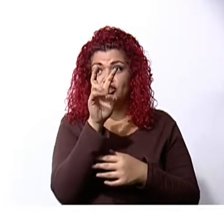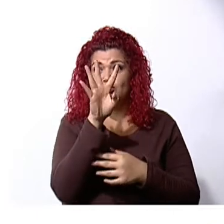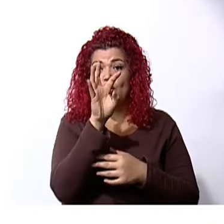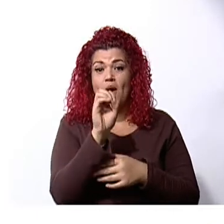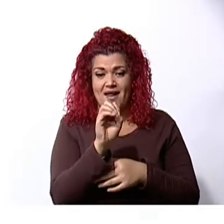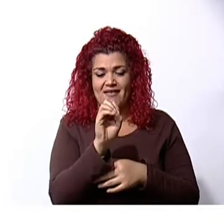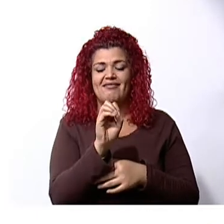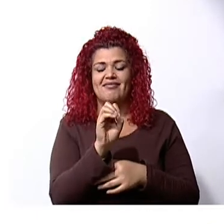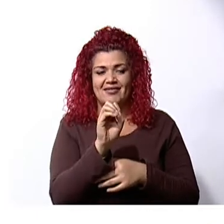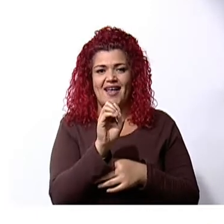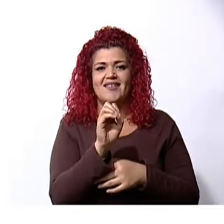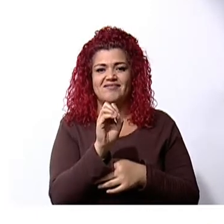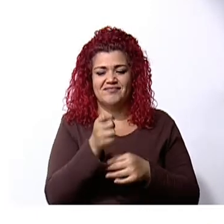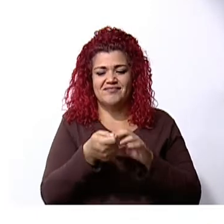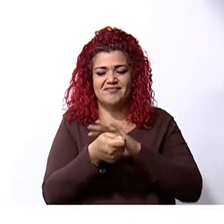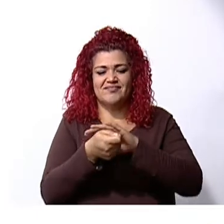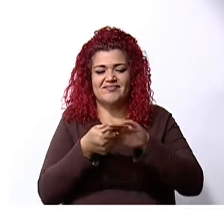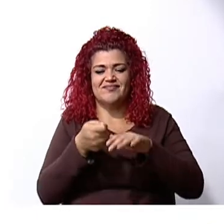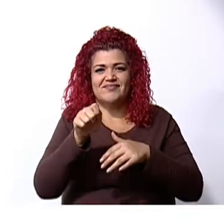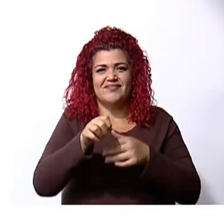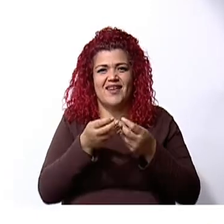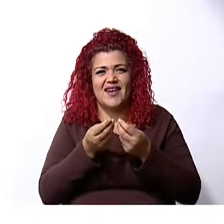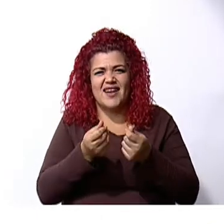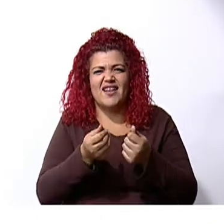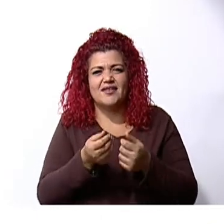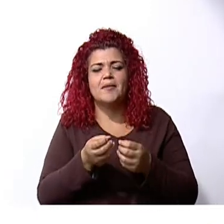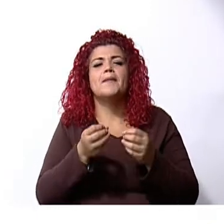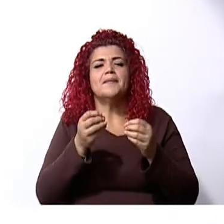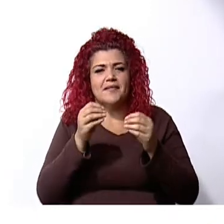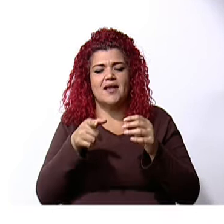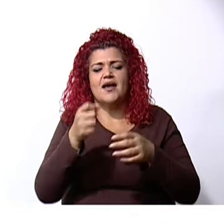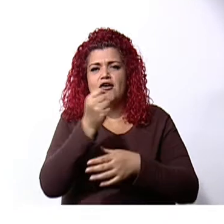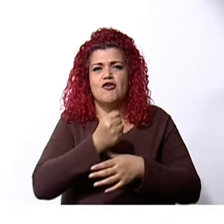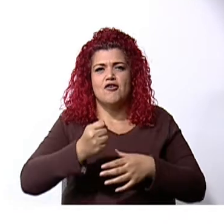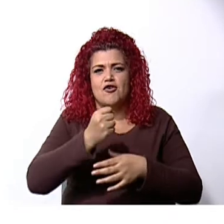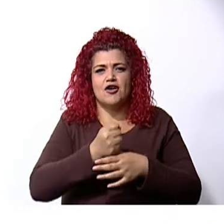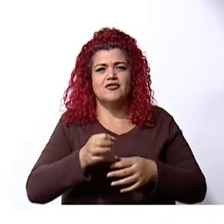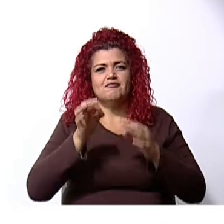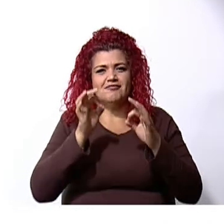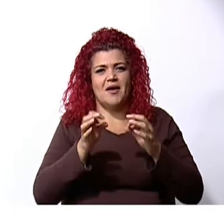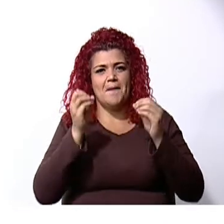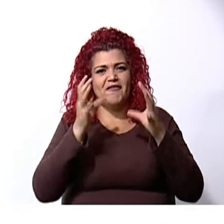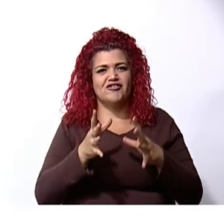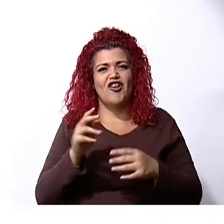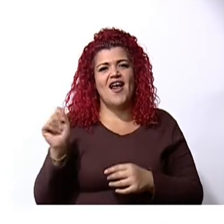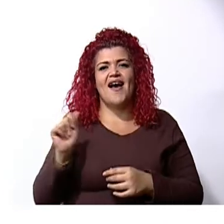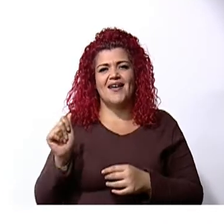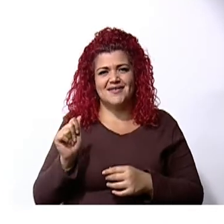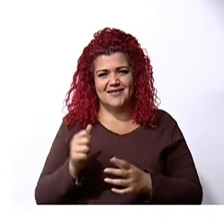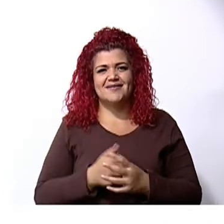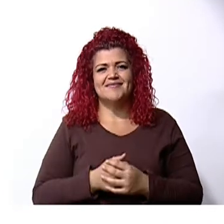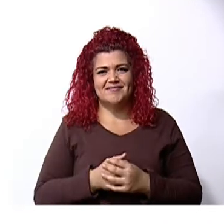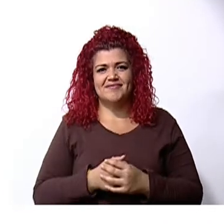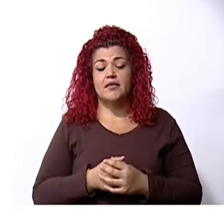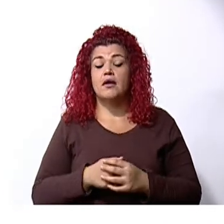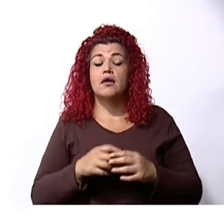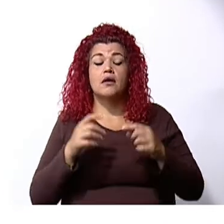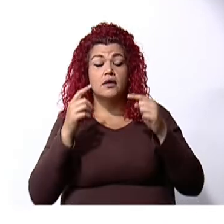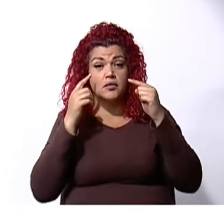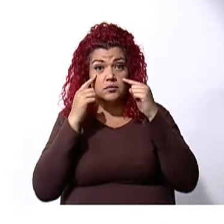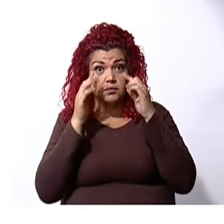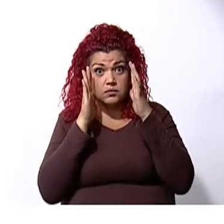harina de la receta original que nos dio, ¿cuál profesora? Correcto, la profesora Angie.